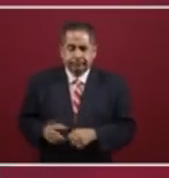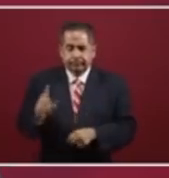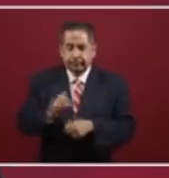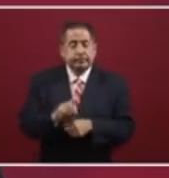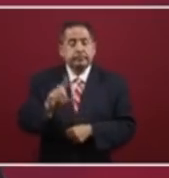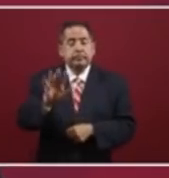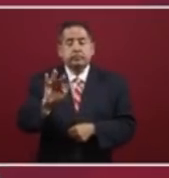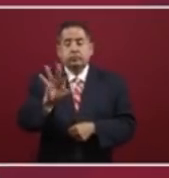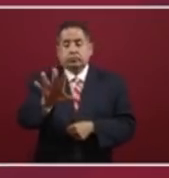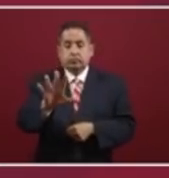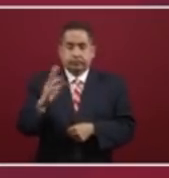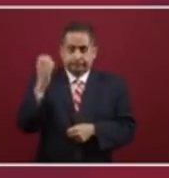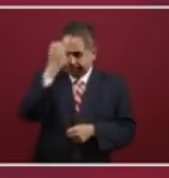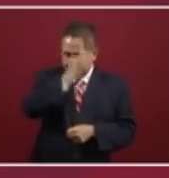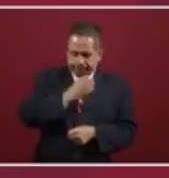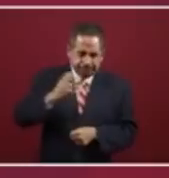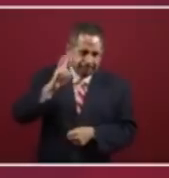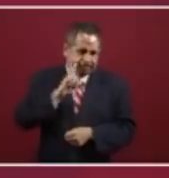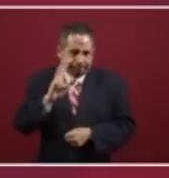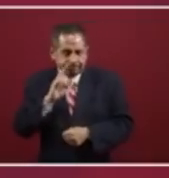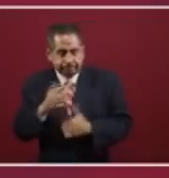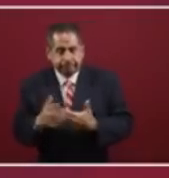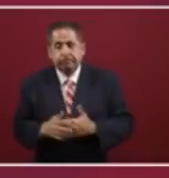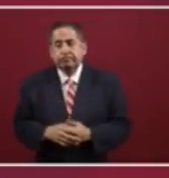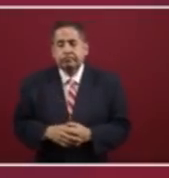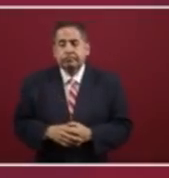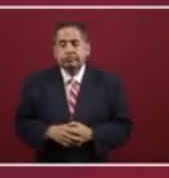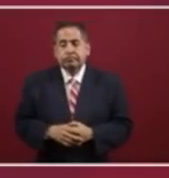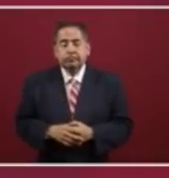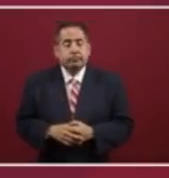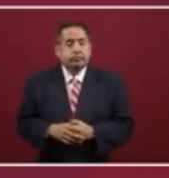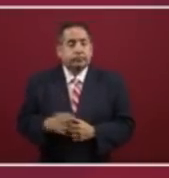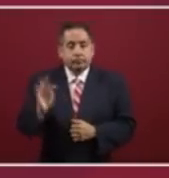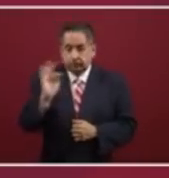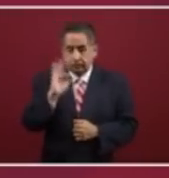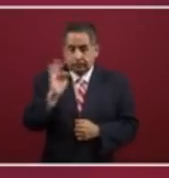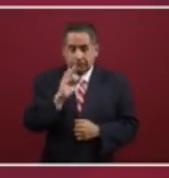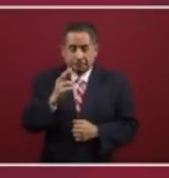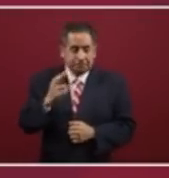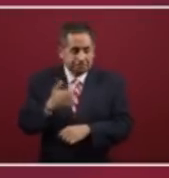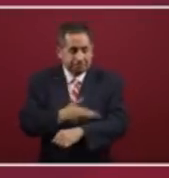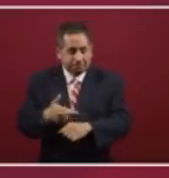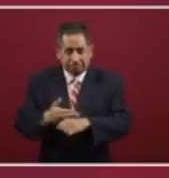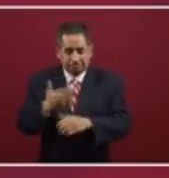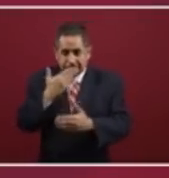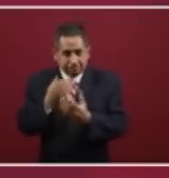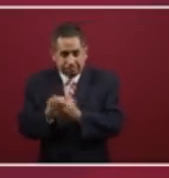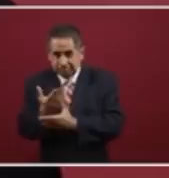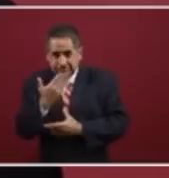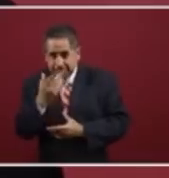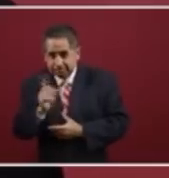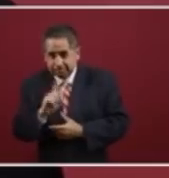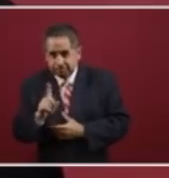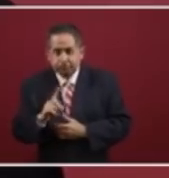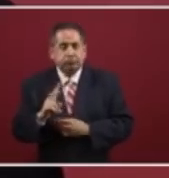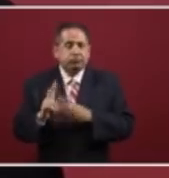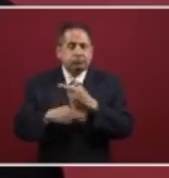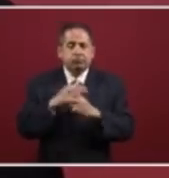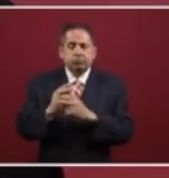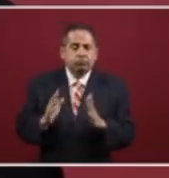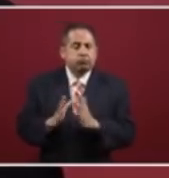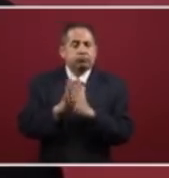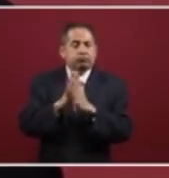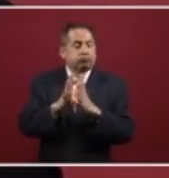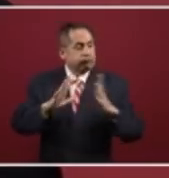es la evaluación y si no logramos los resultados participe tendremos que